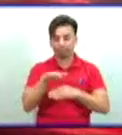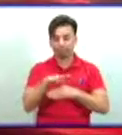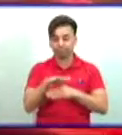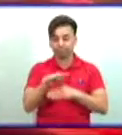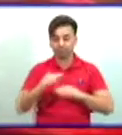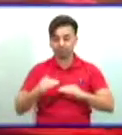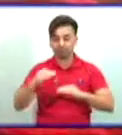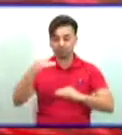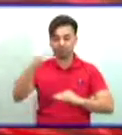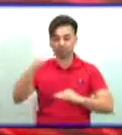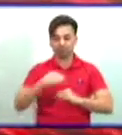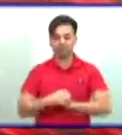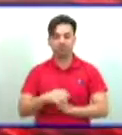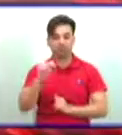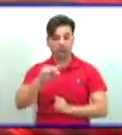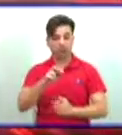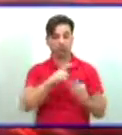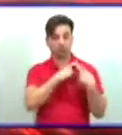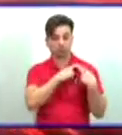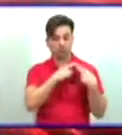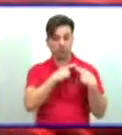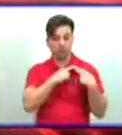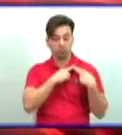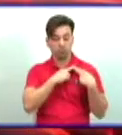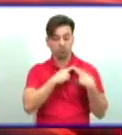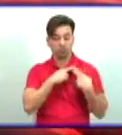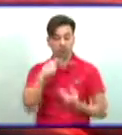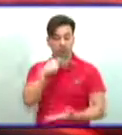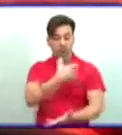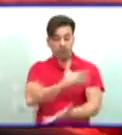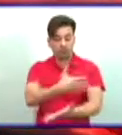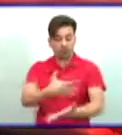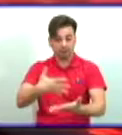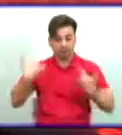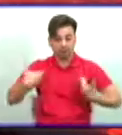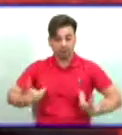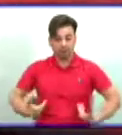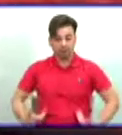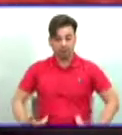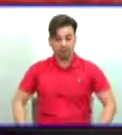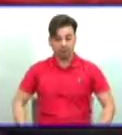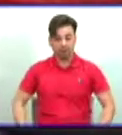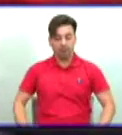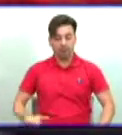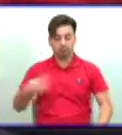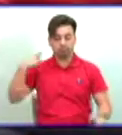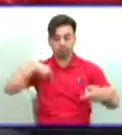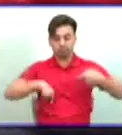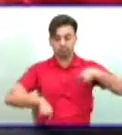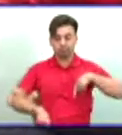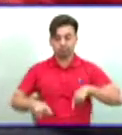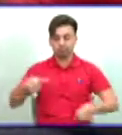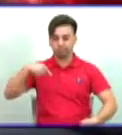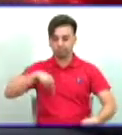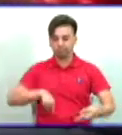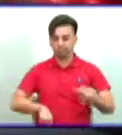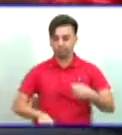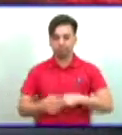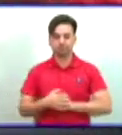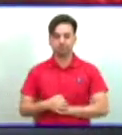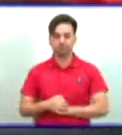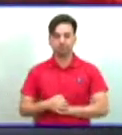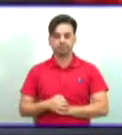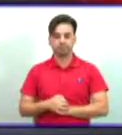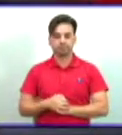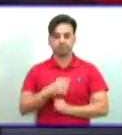que nuestros fluidos se evaporen. Esto quiere decir que si no existiera la atmósfera terrestre, no tendríamos esta presión